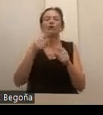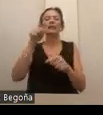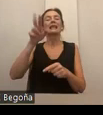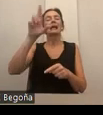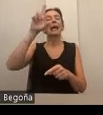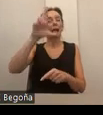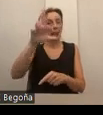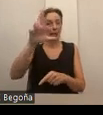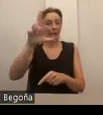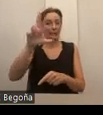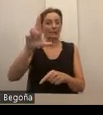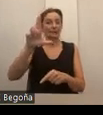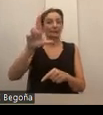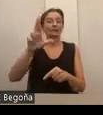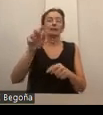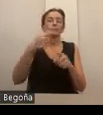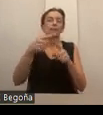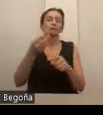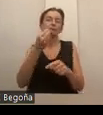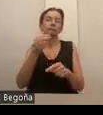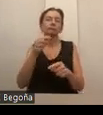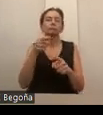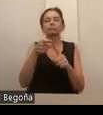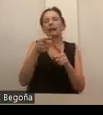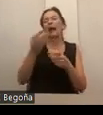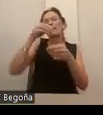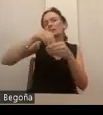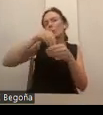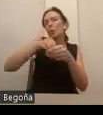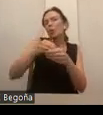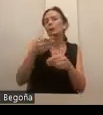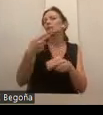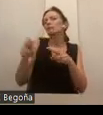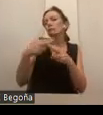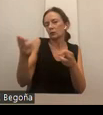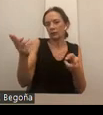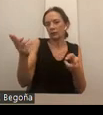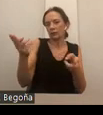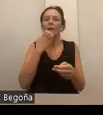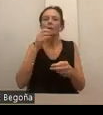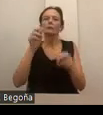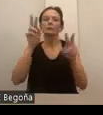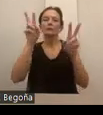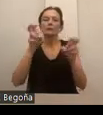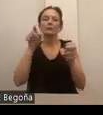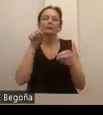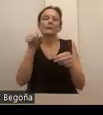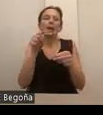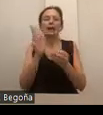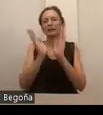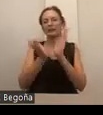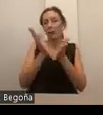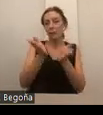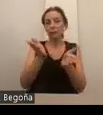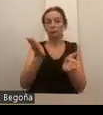suplementos de LR, donde pueden tener cabida. Aquello que hemos comentado, el concepto de nicho terapéutico que hemos comentado en